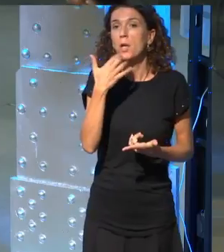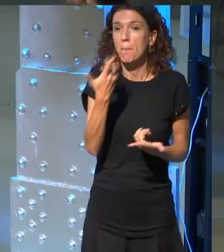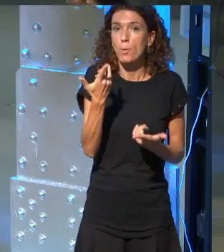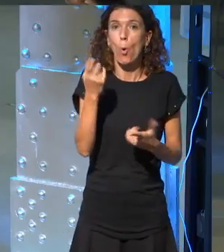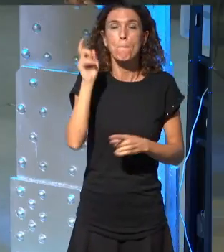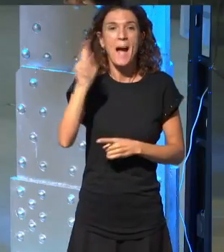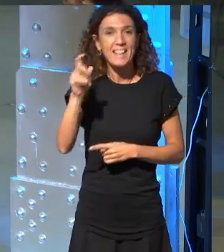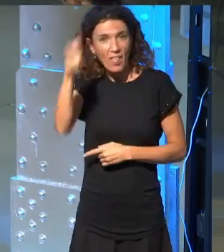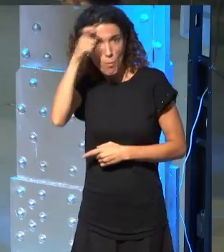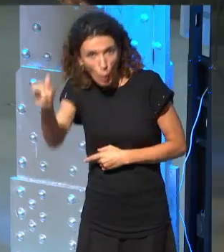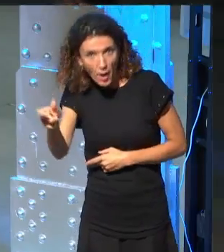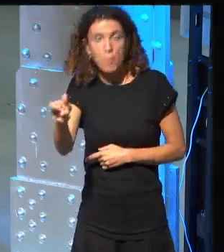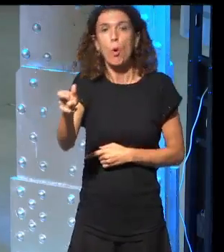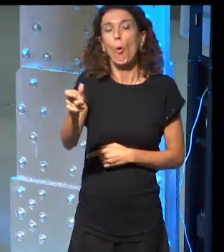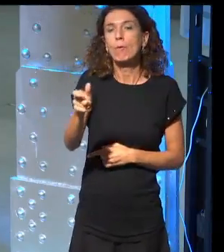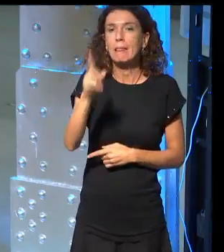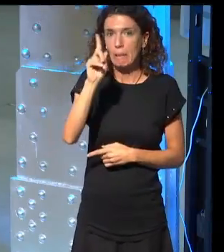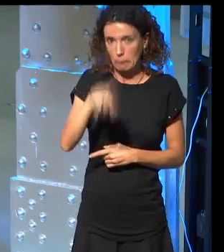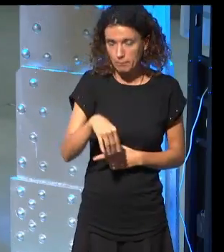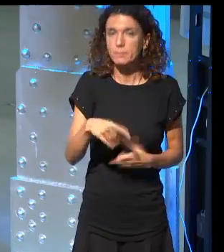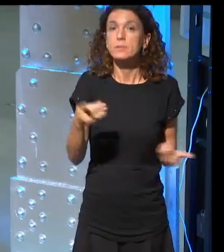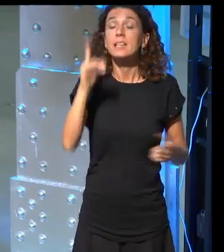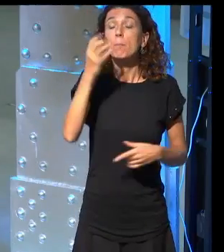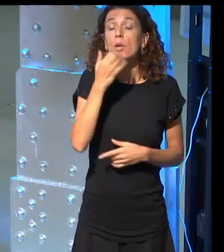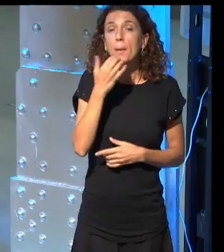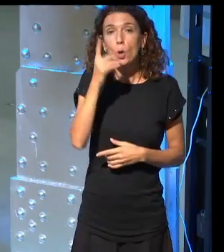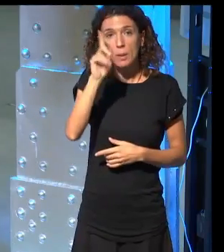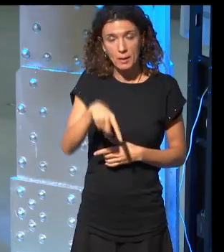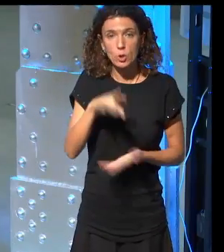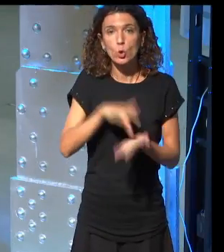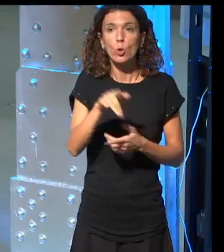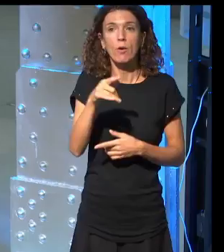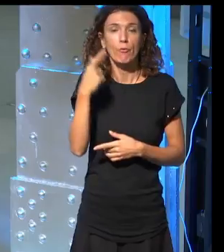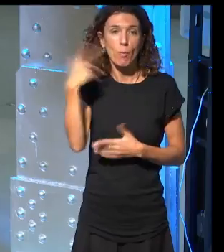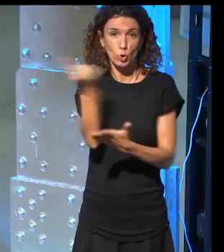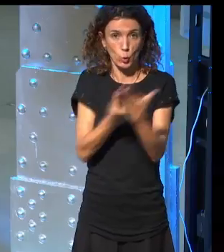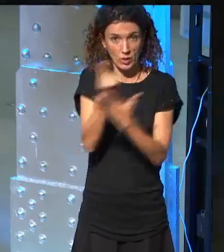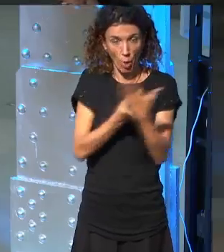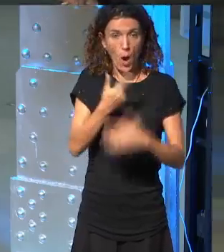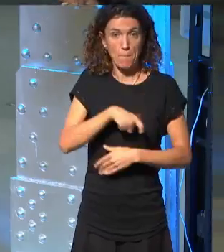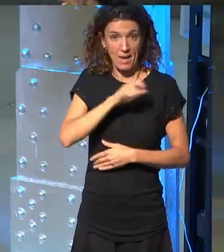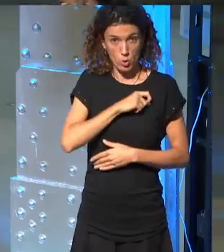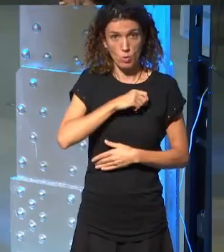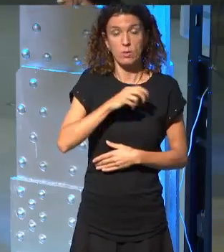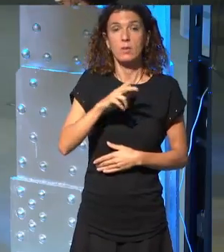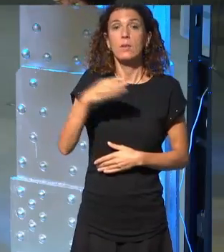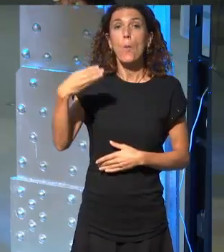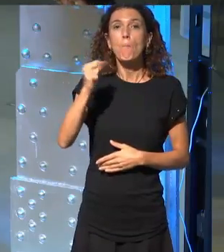Pueblo, me enviaban portadas. Y también, por ejemplo, el famoso ilustrador español, Manuel Bartual, me